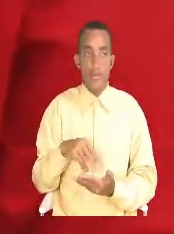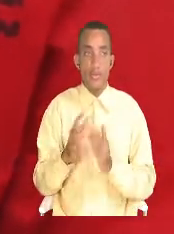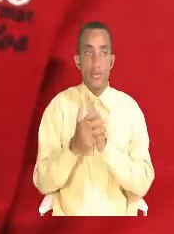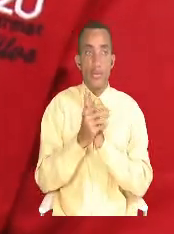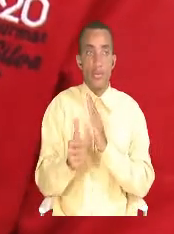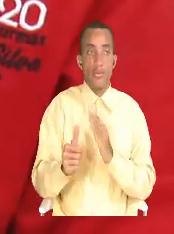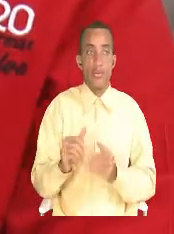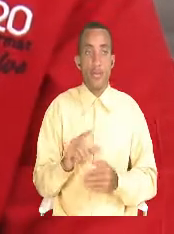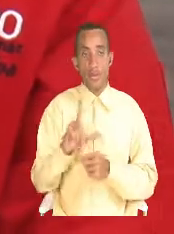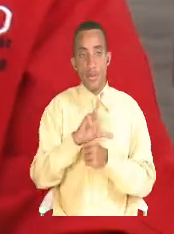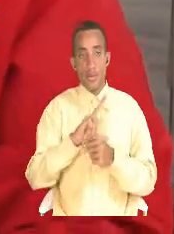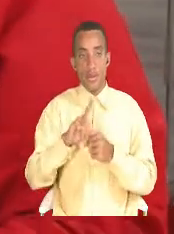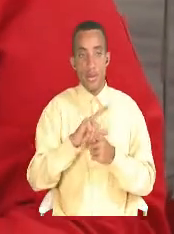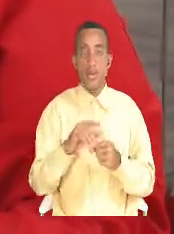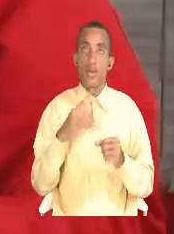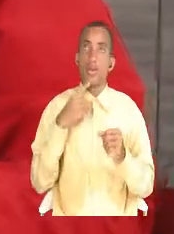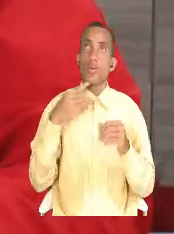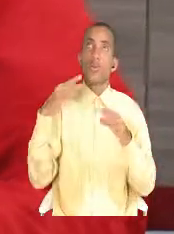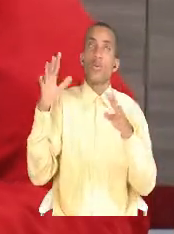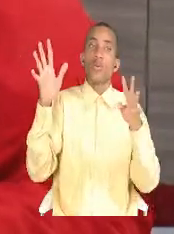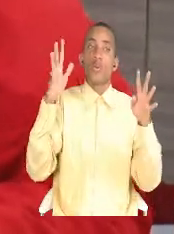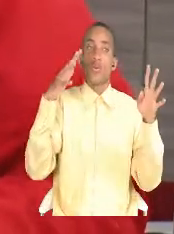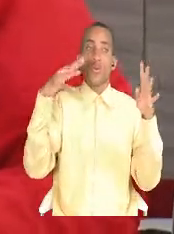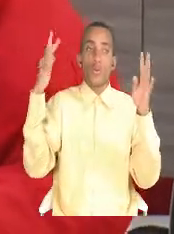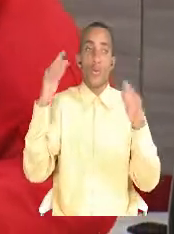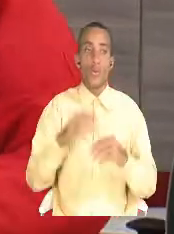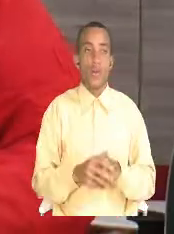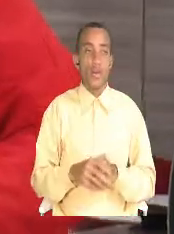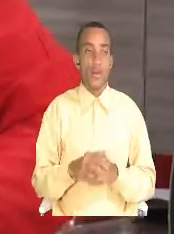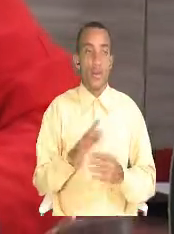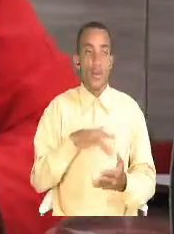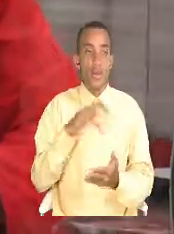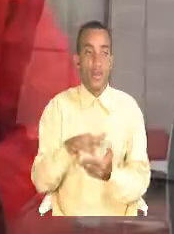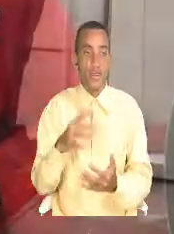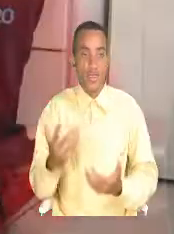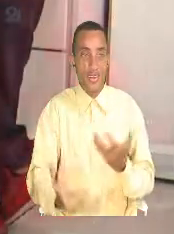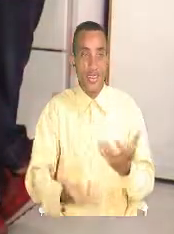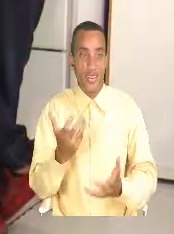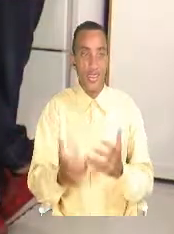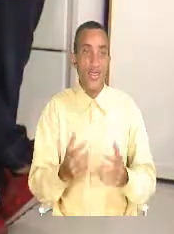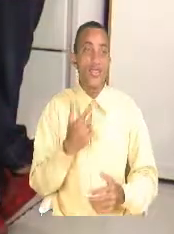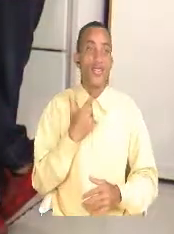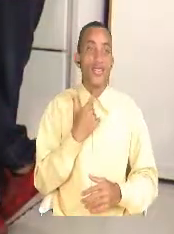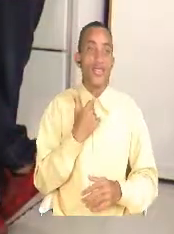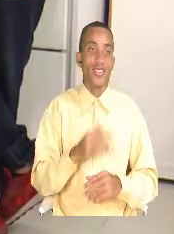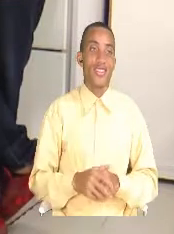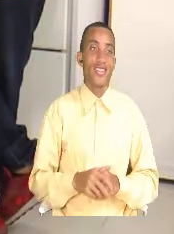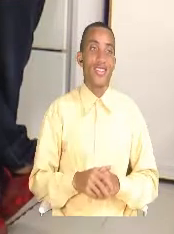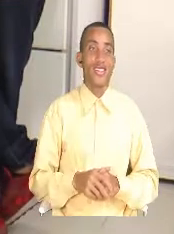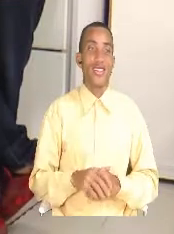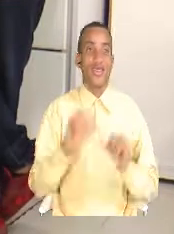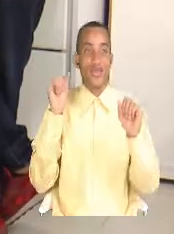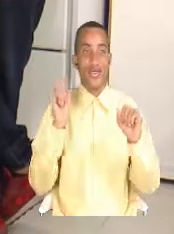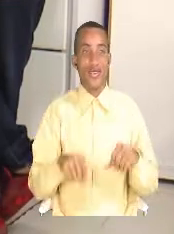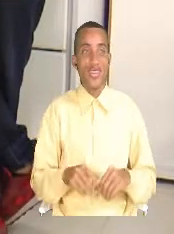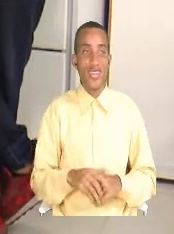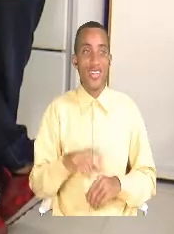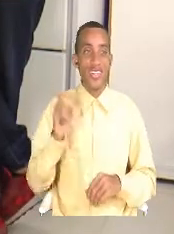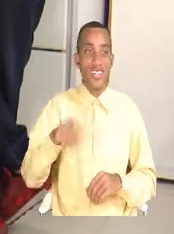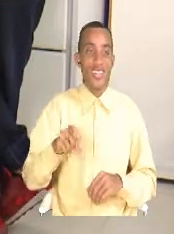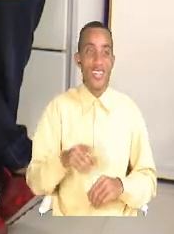está sabroso. Sí, pudiese no yo de pronto excusa. Ir a cocinar allá, lo haría. Con uy, hermano, gusto. Bienvenido sea. Porque si allá necesitamos.